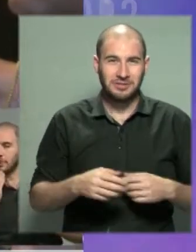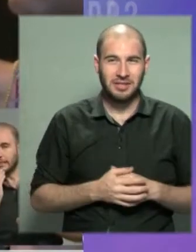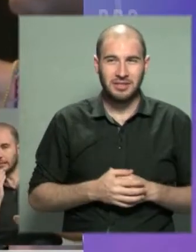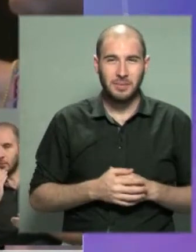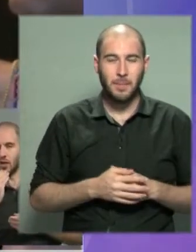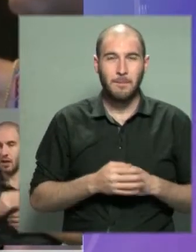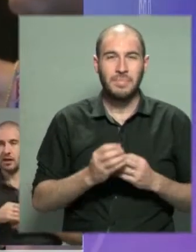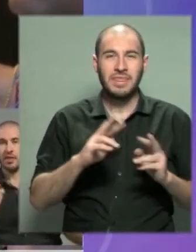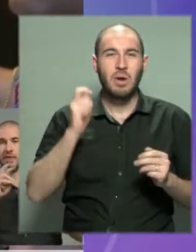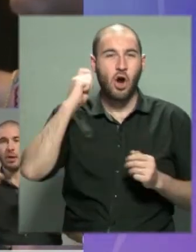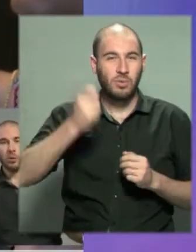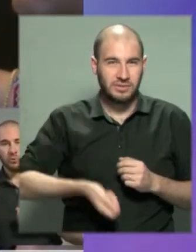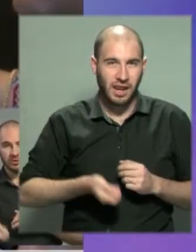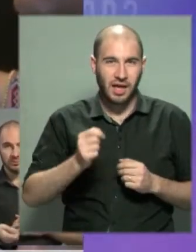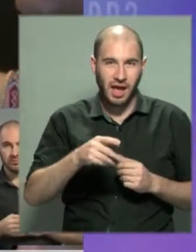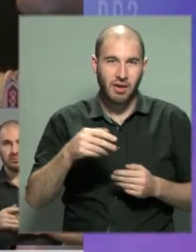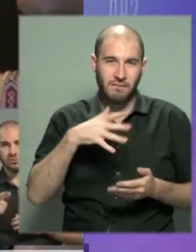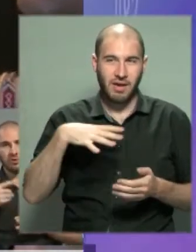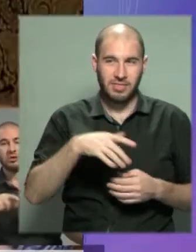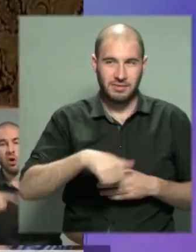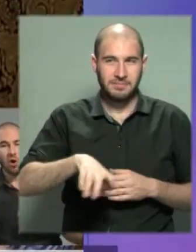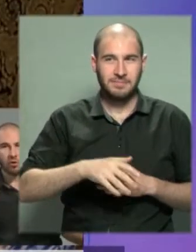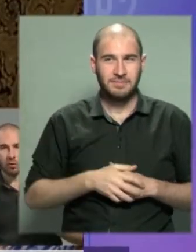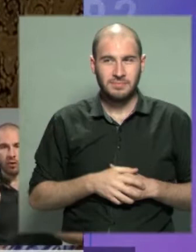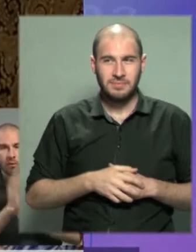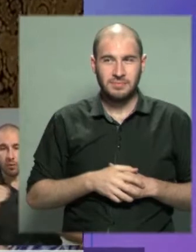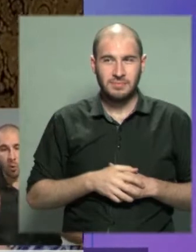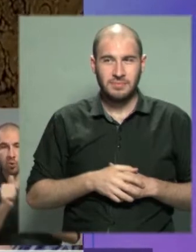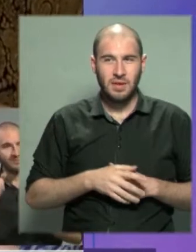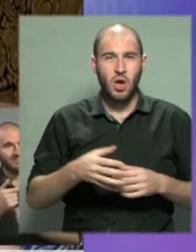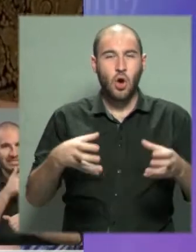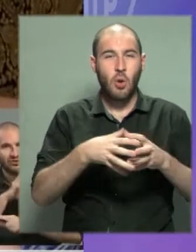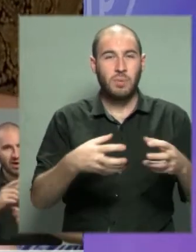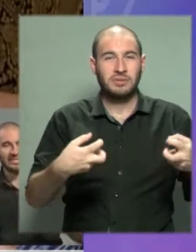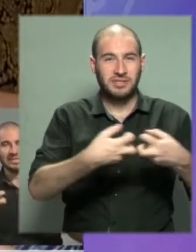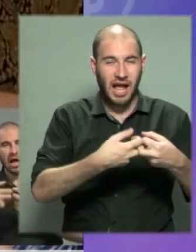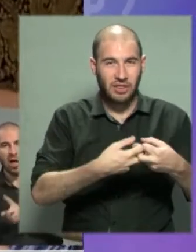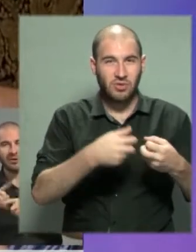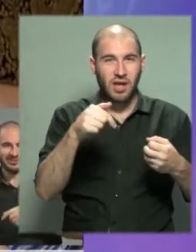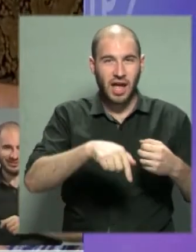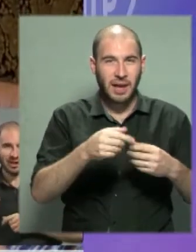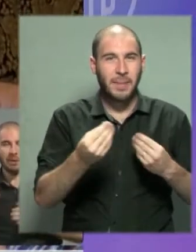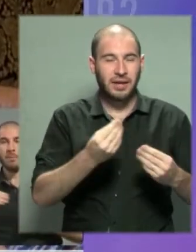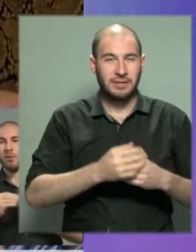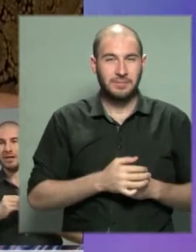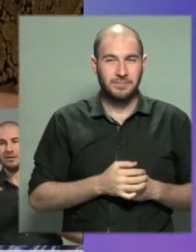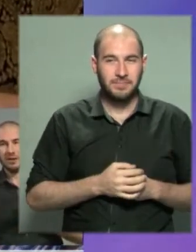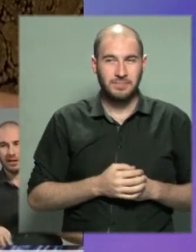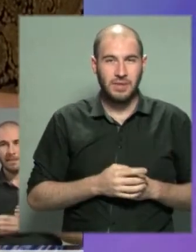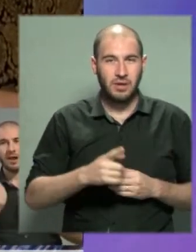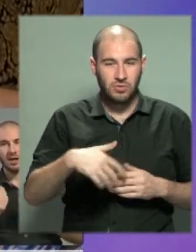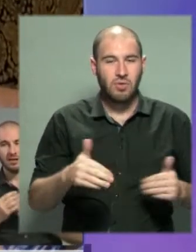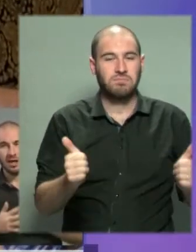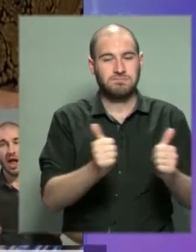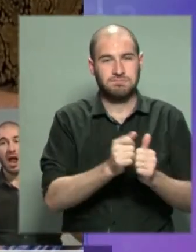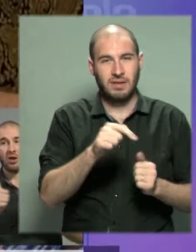por las causas judiciales que están en danza, ¿no? Creo que hay una parte del sindicalismo que entiende que es un momento para